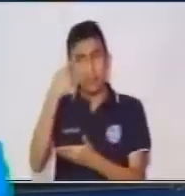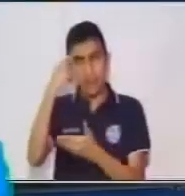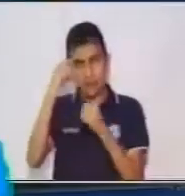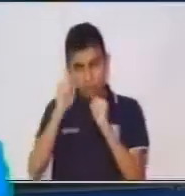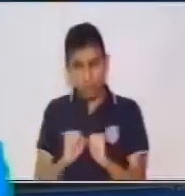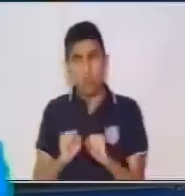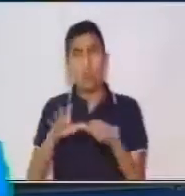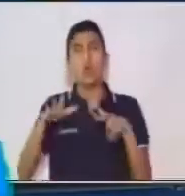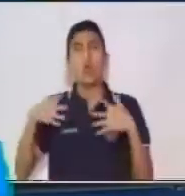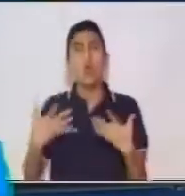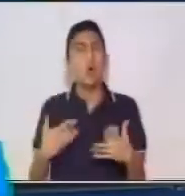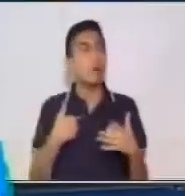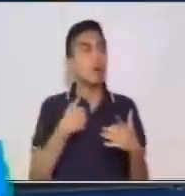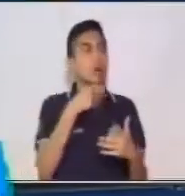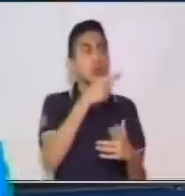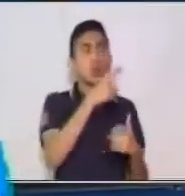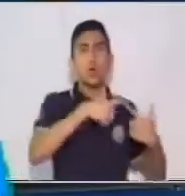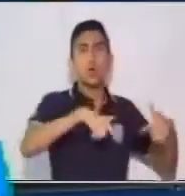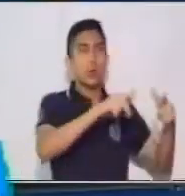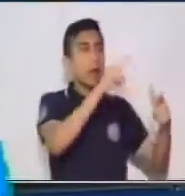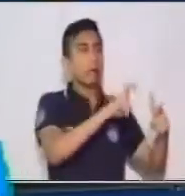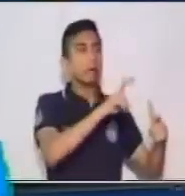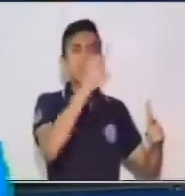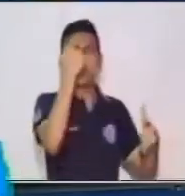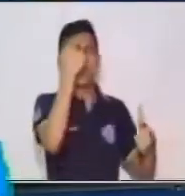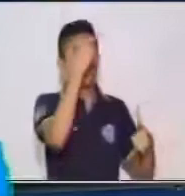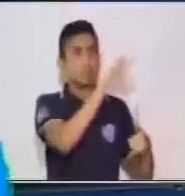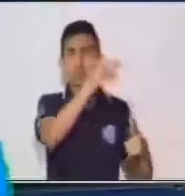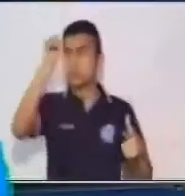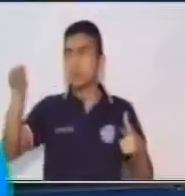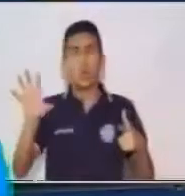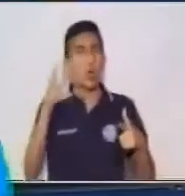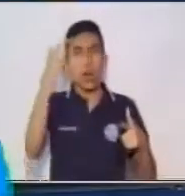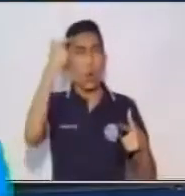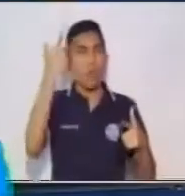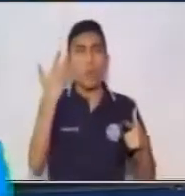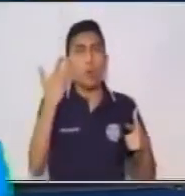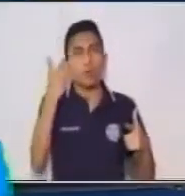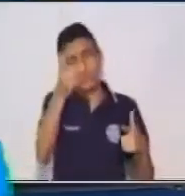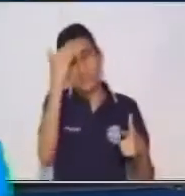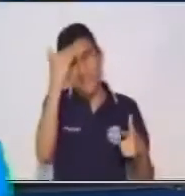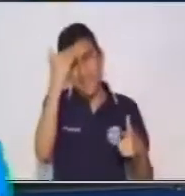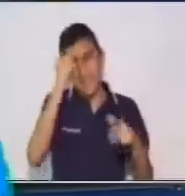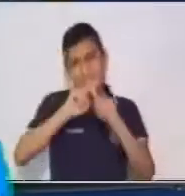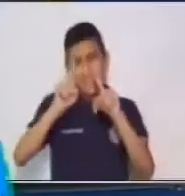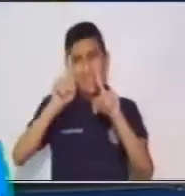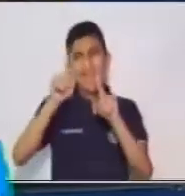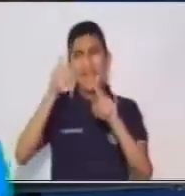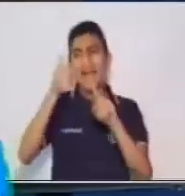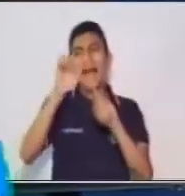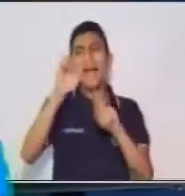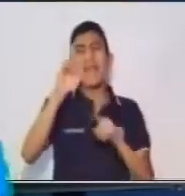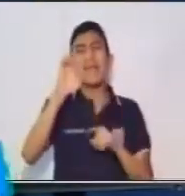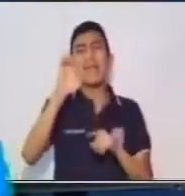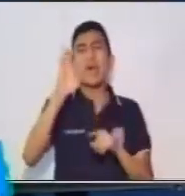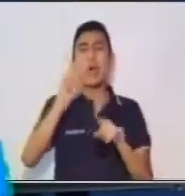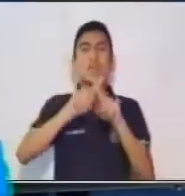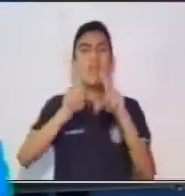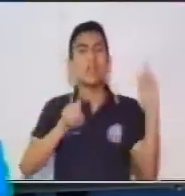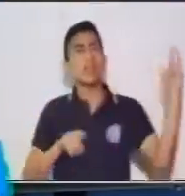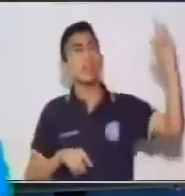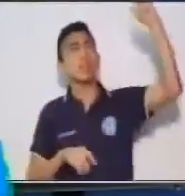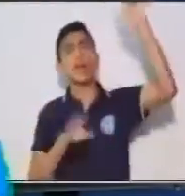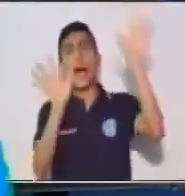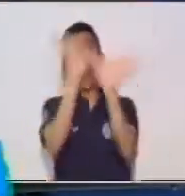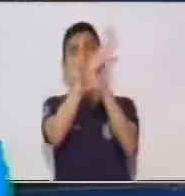los objetos de un lugar a otro, pero no como los aéreos. Esto nos ayudará a ir en el